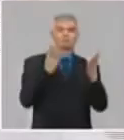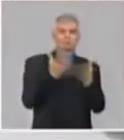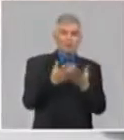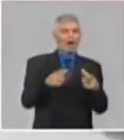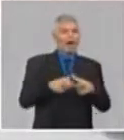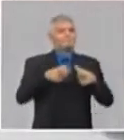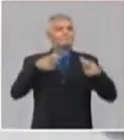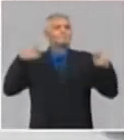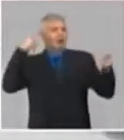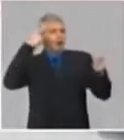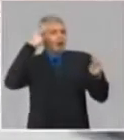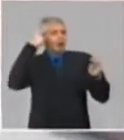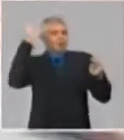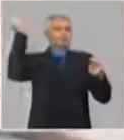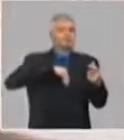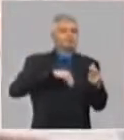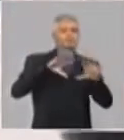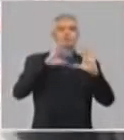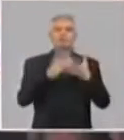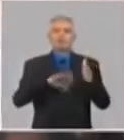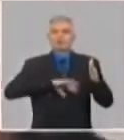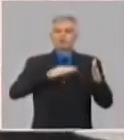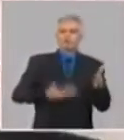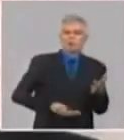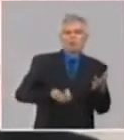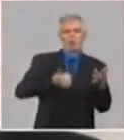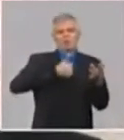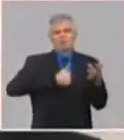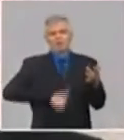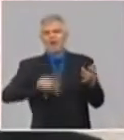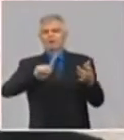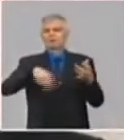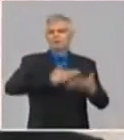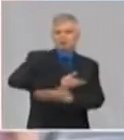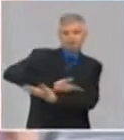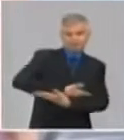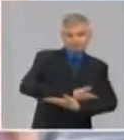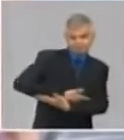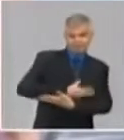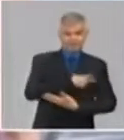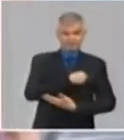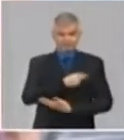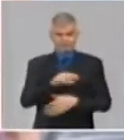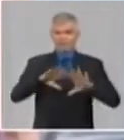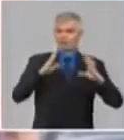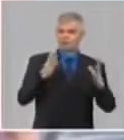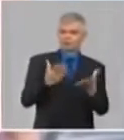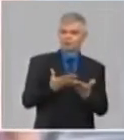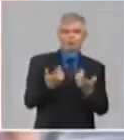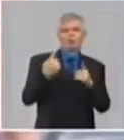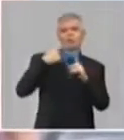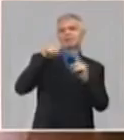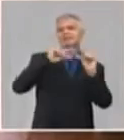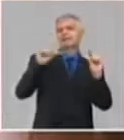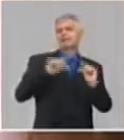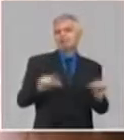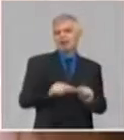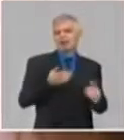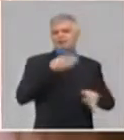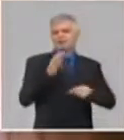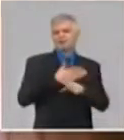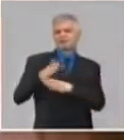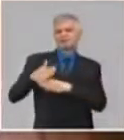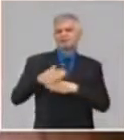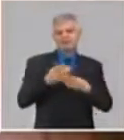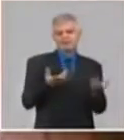acerca de la gestación del parto lactancia materna entre otros temas que hablan en positivo a favor de la calidad de